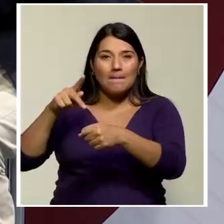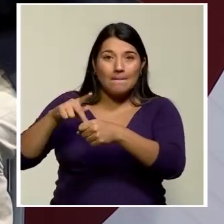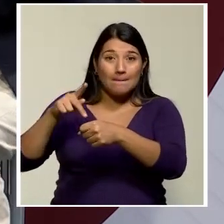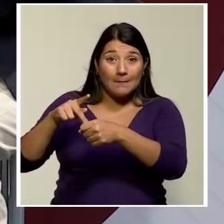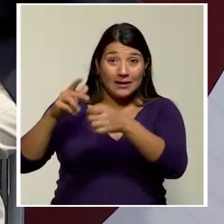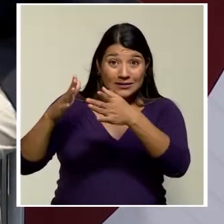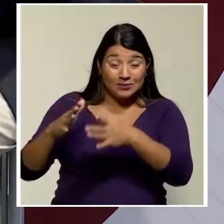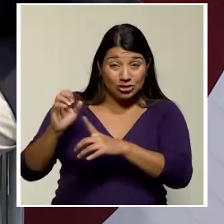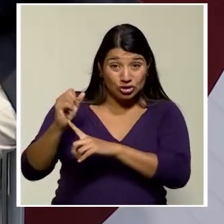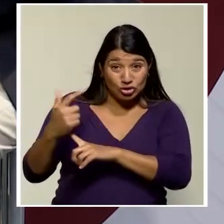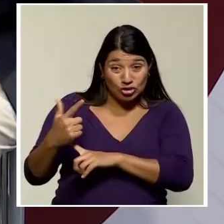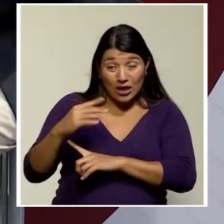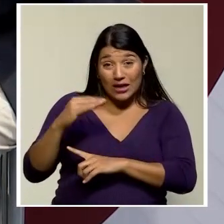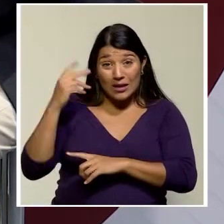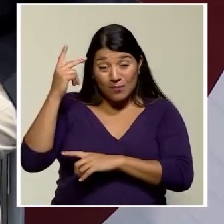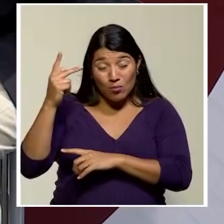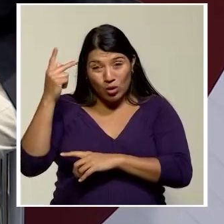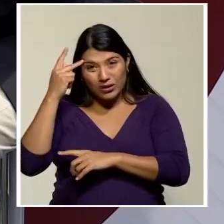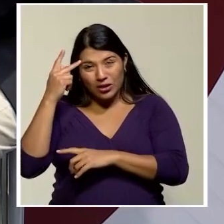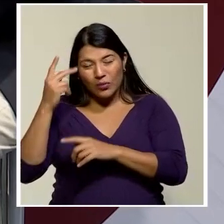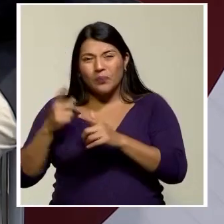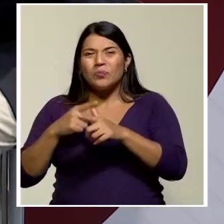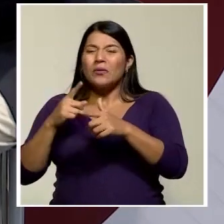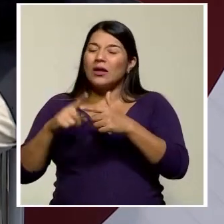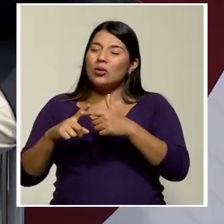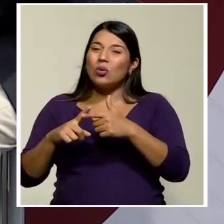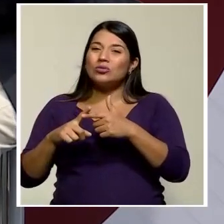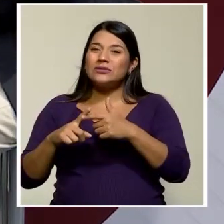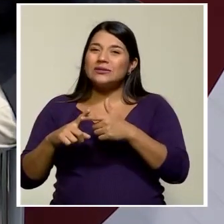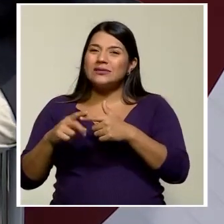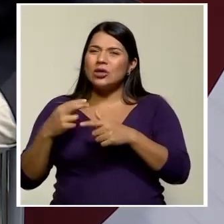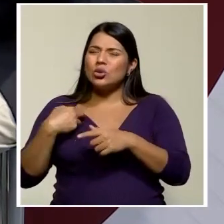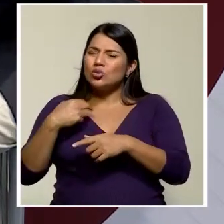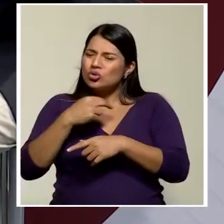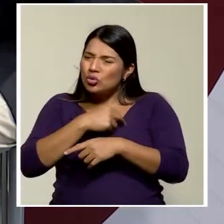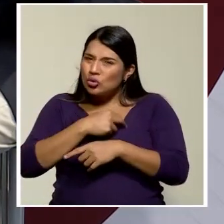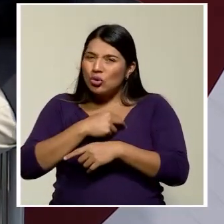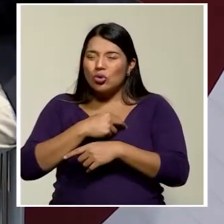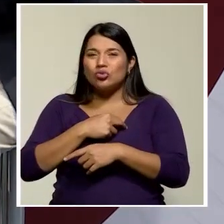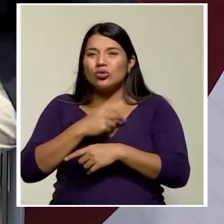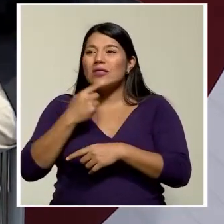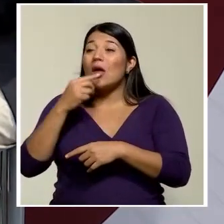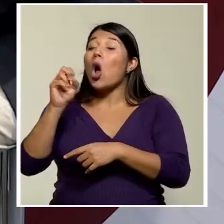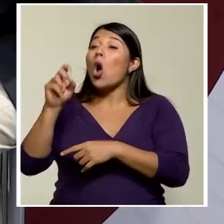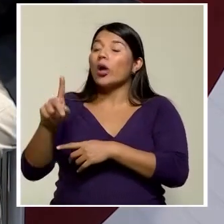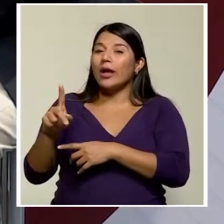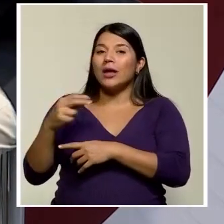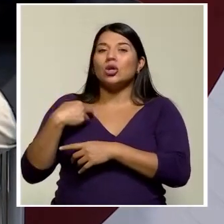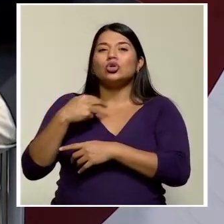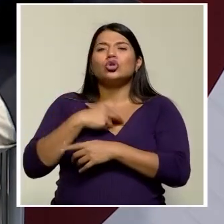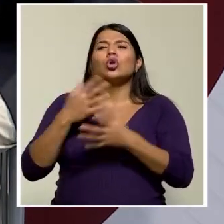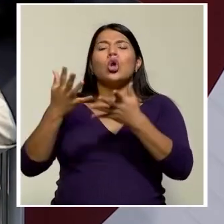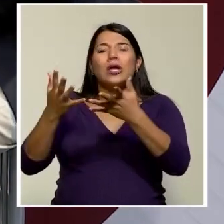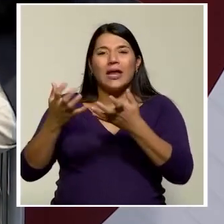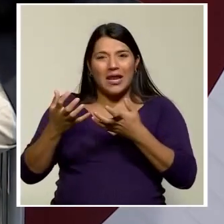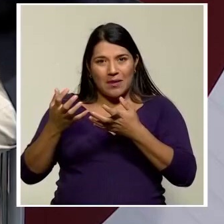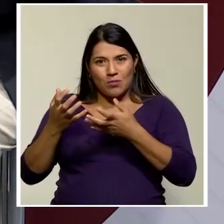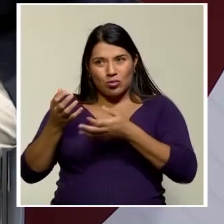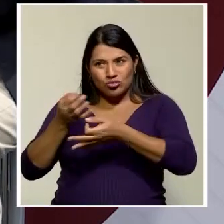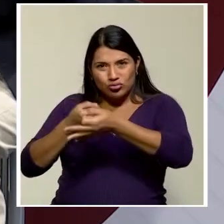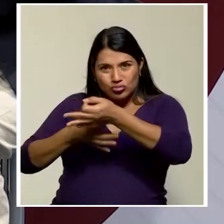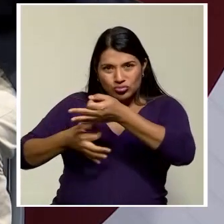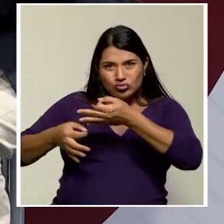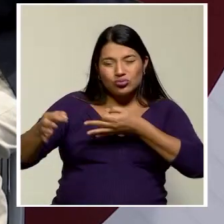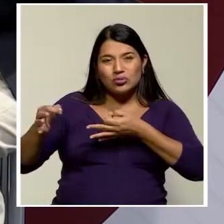donde pongamos el dedo sobre la llaga. Bueno, queremos sustituir estas contribuciones para que